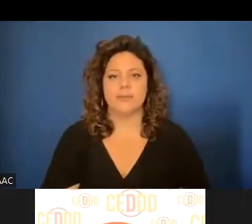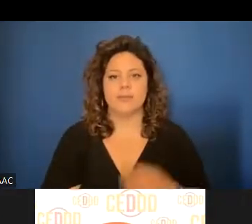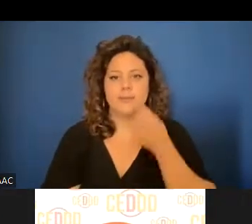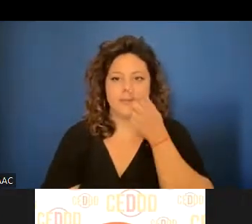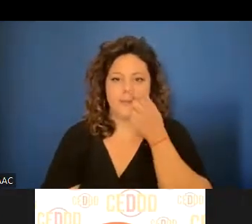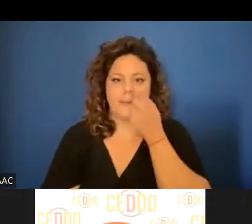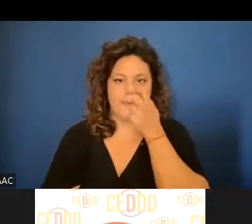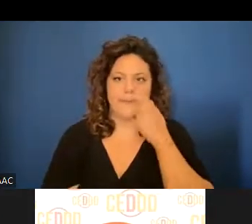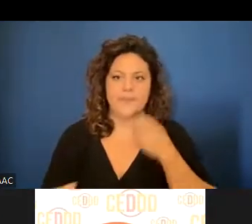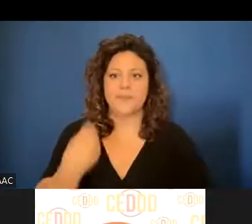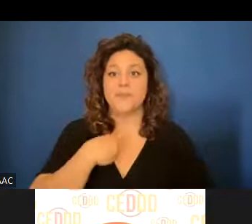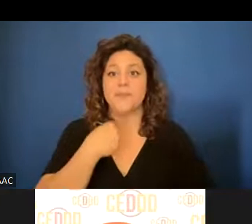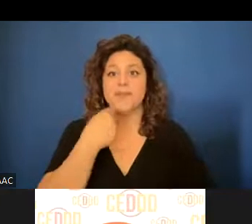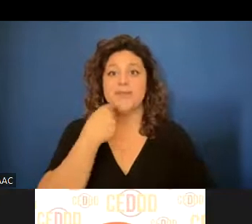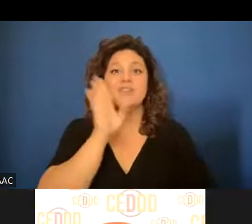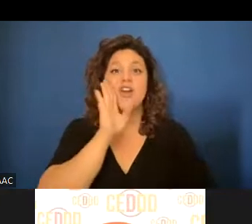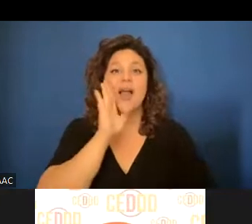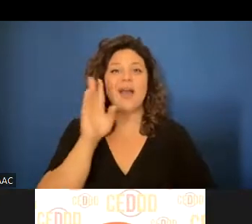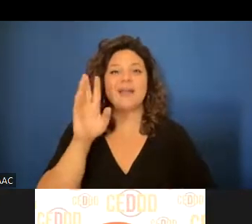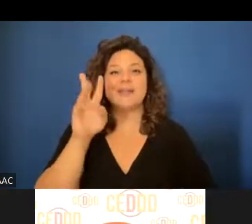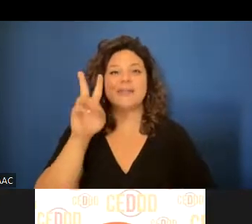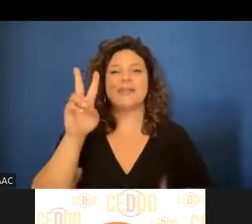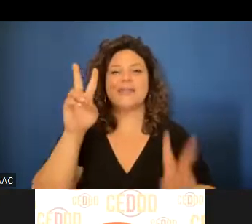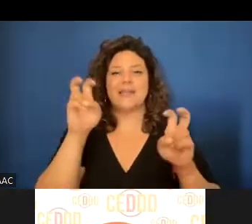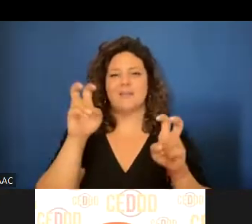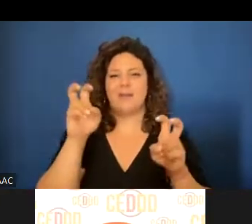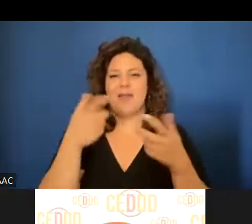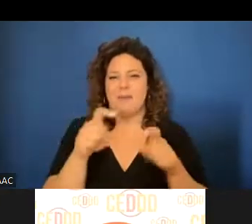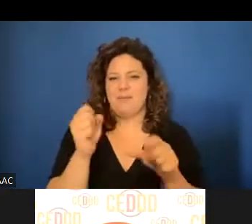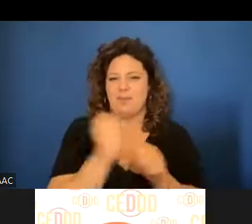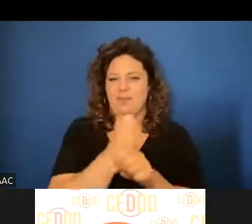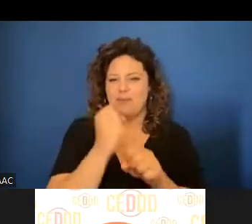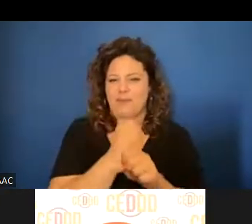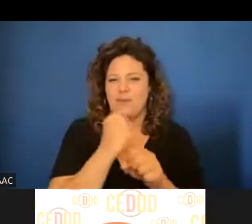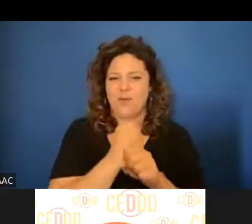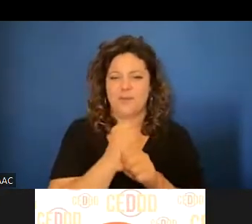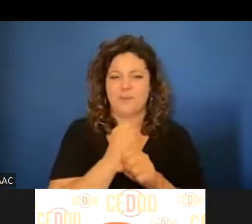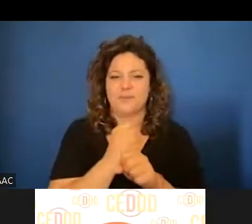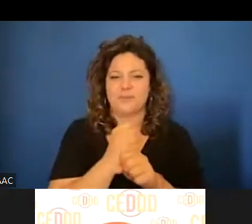poco viene de la obligación de todas las empresas de tener un registro salarial,